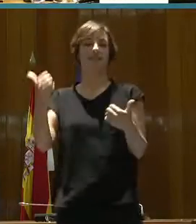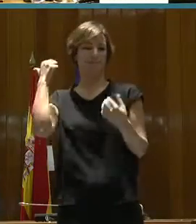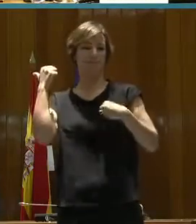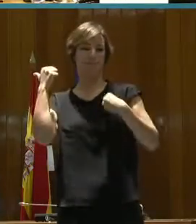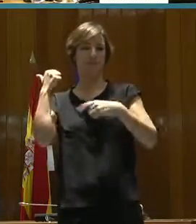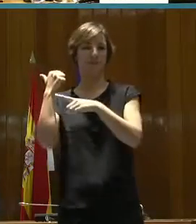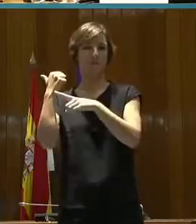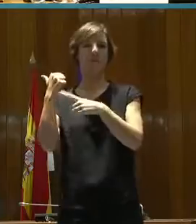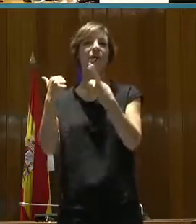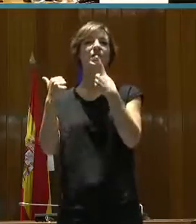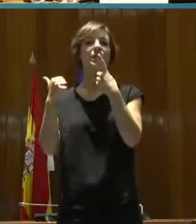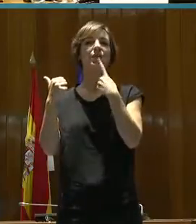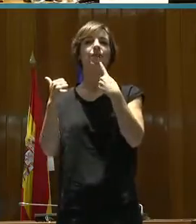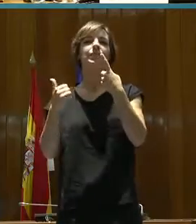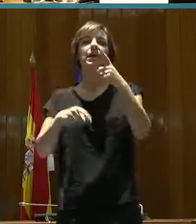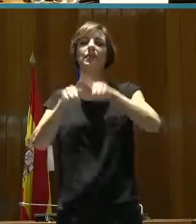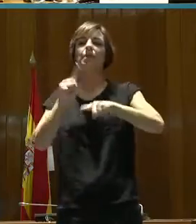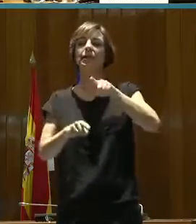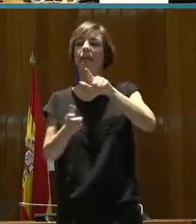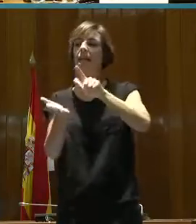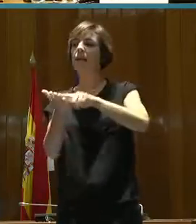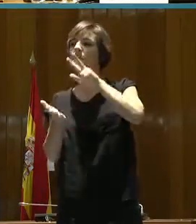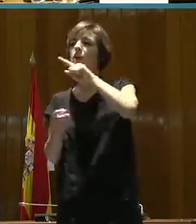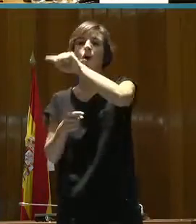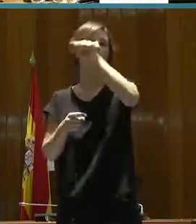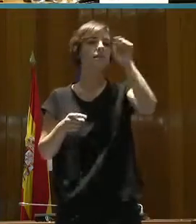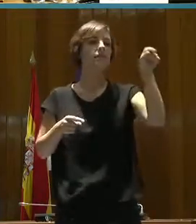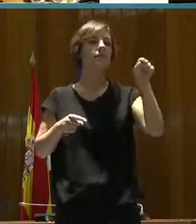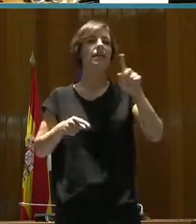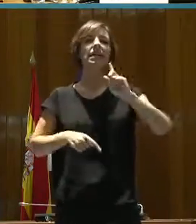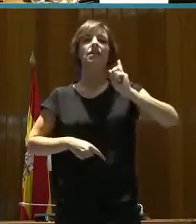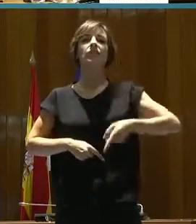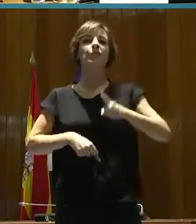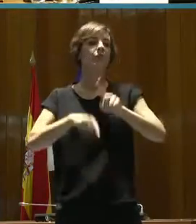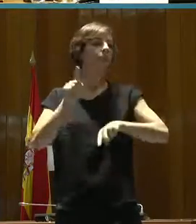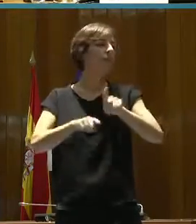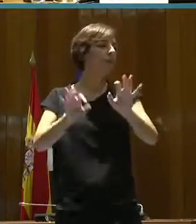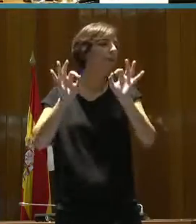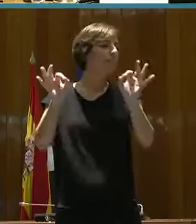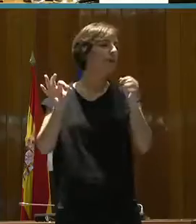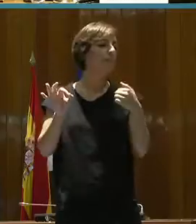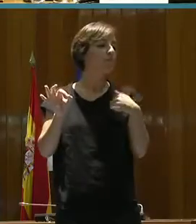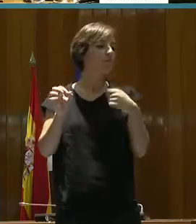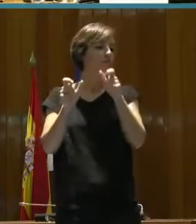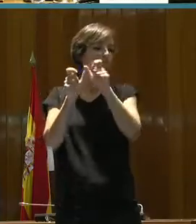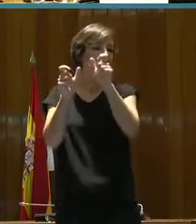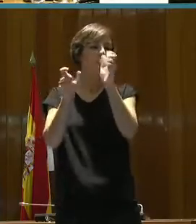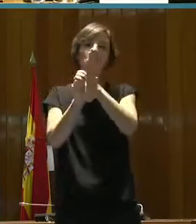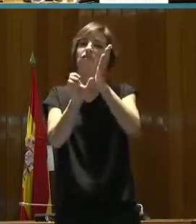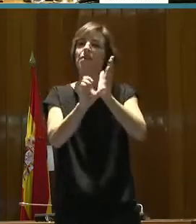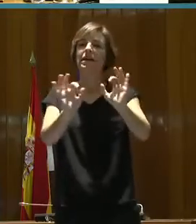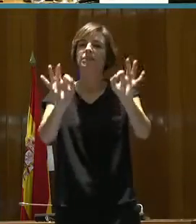dice que existen algunas lenguas orales que marcan los imperativos con algunos morfemas específicos que los